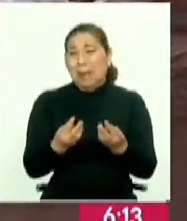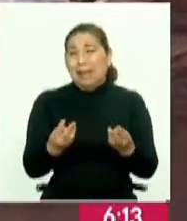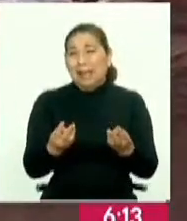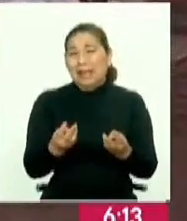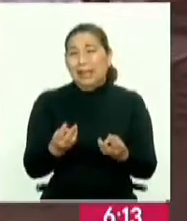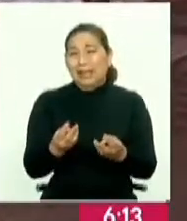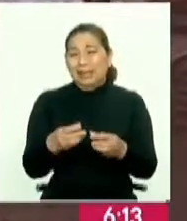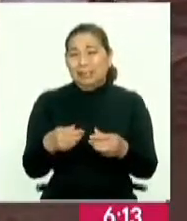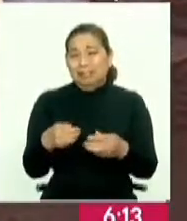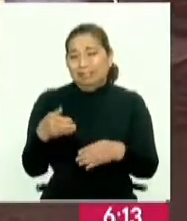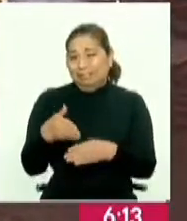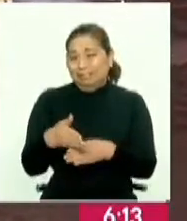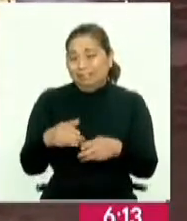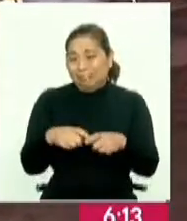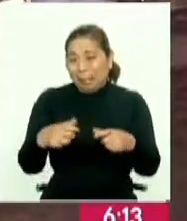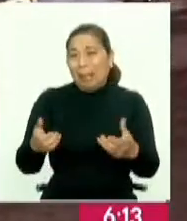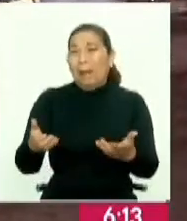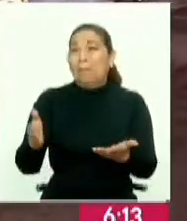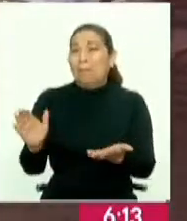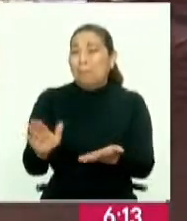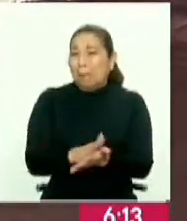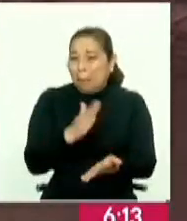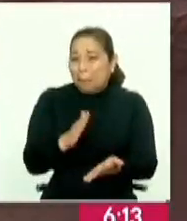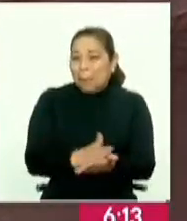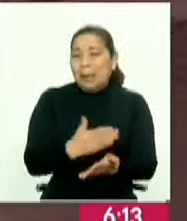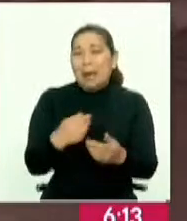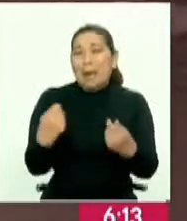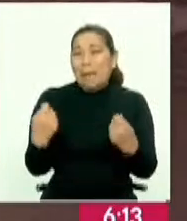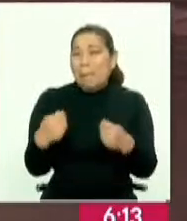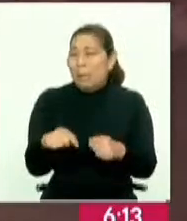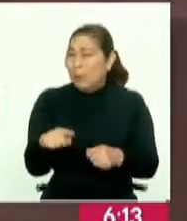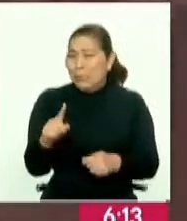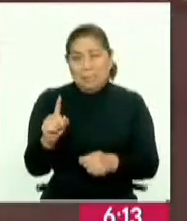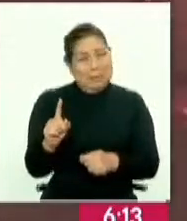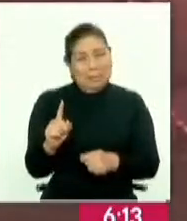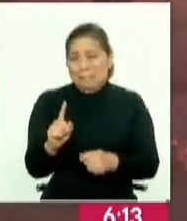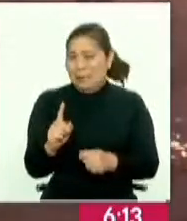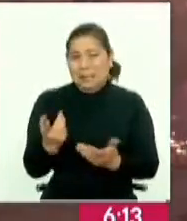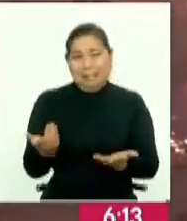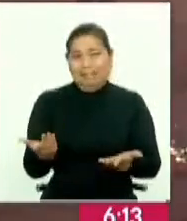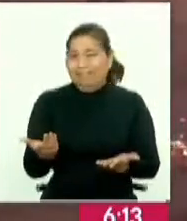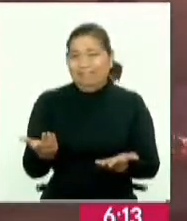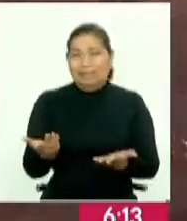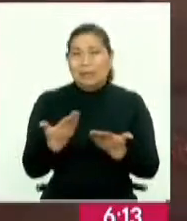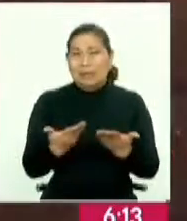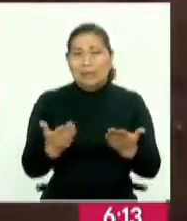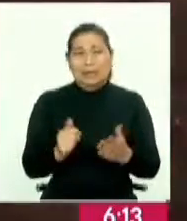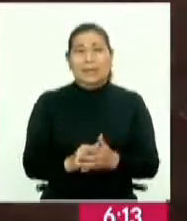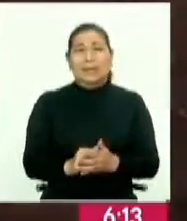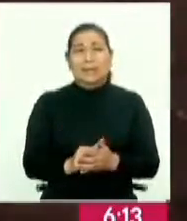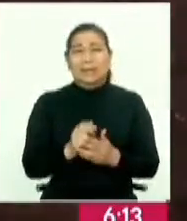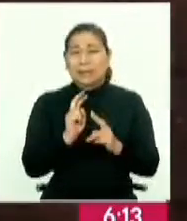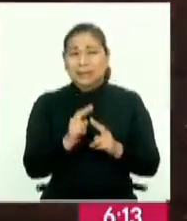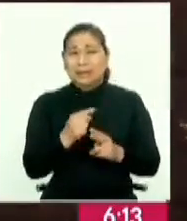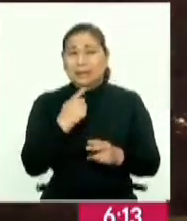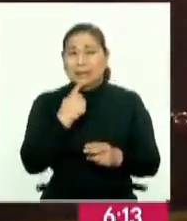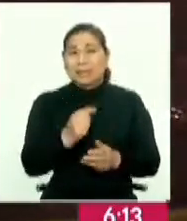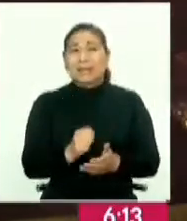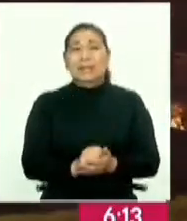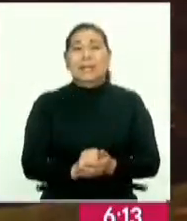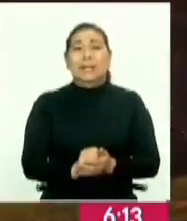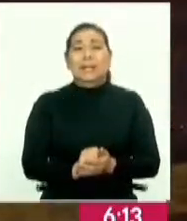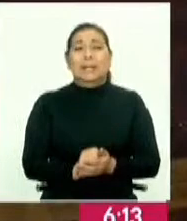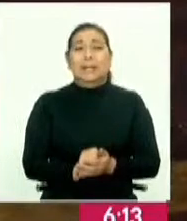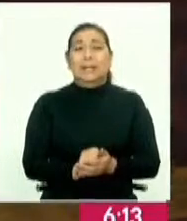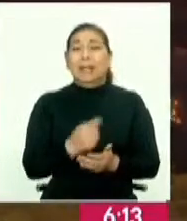inflamable por parte de esta persona recicladora y no es la primera vez que se registra un hecho así ya lo veníamos indicando